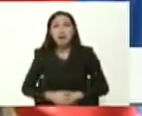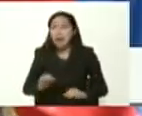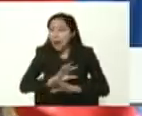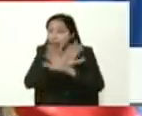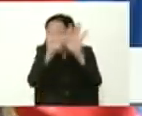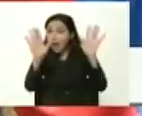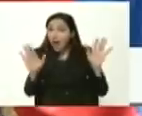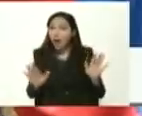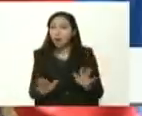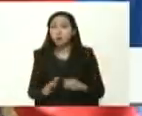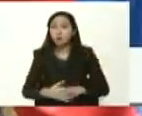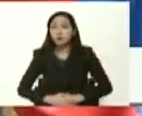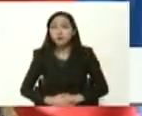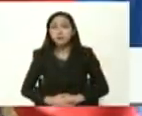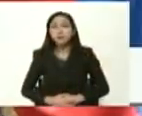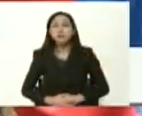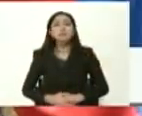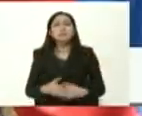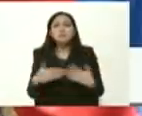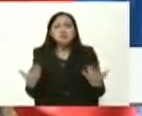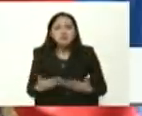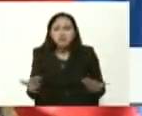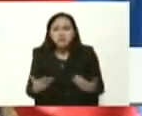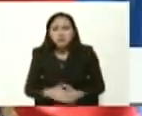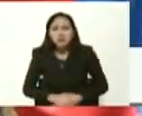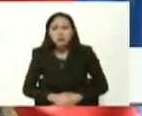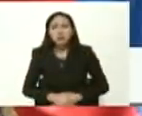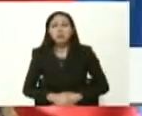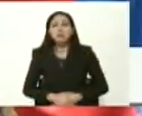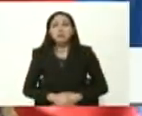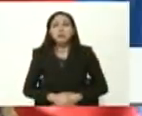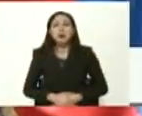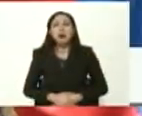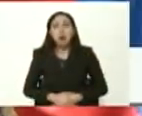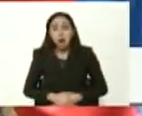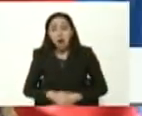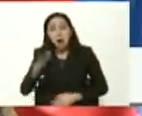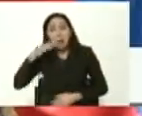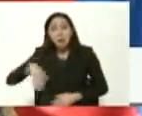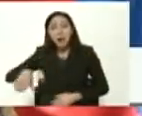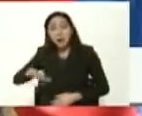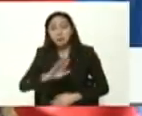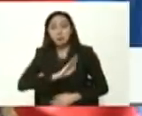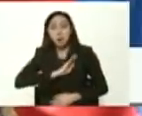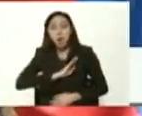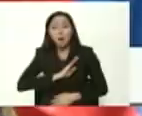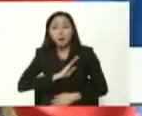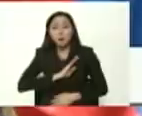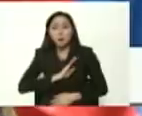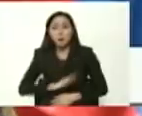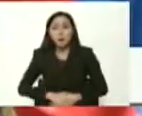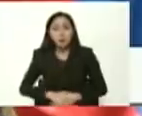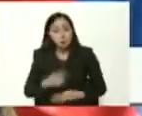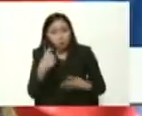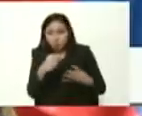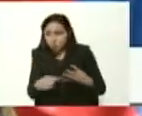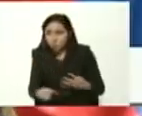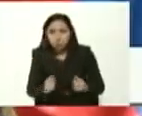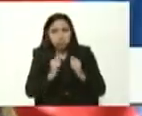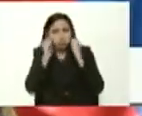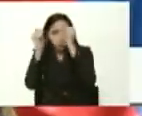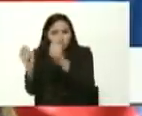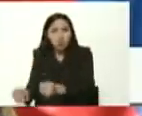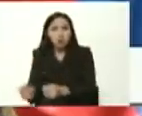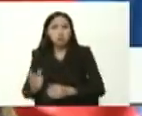claro, pasan a propiedad del Estado venezolano, en base a lo que establece la ley, como